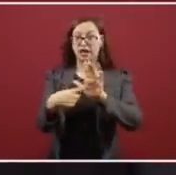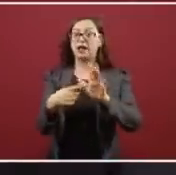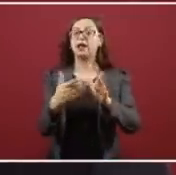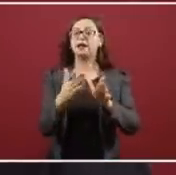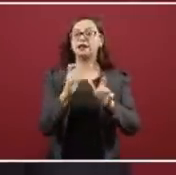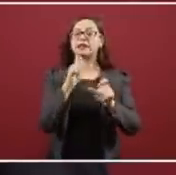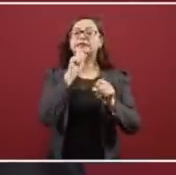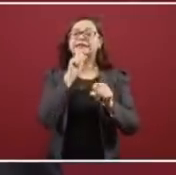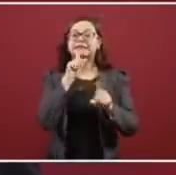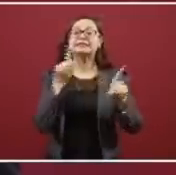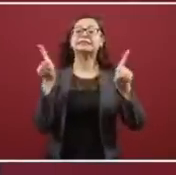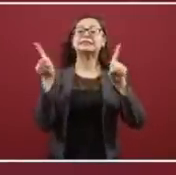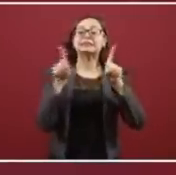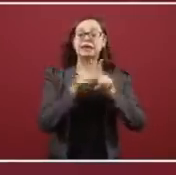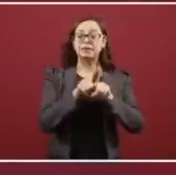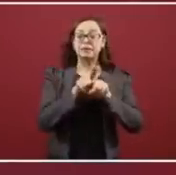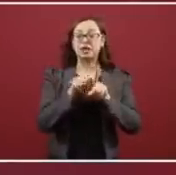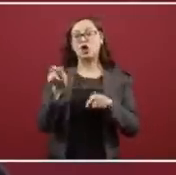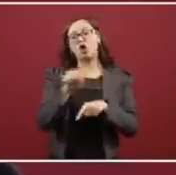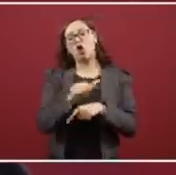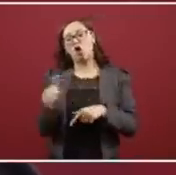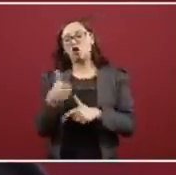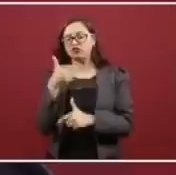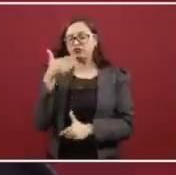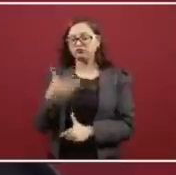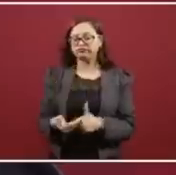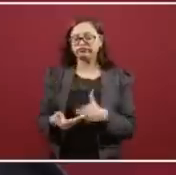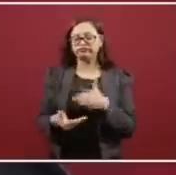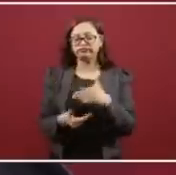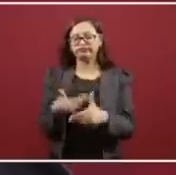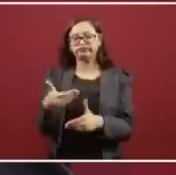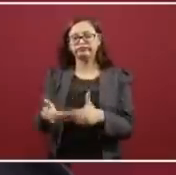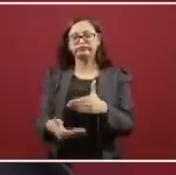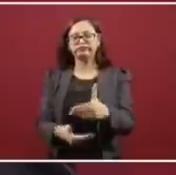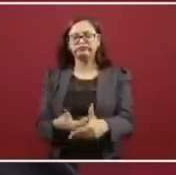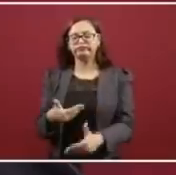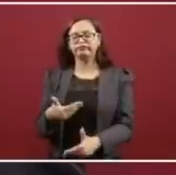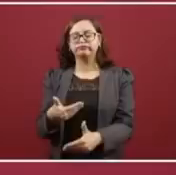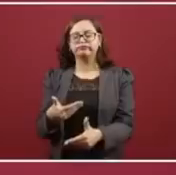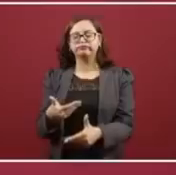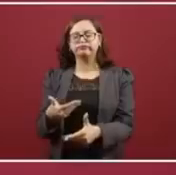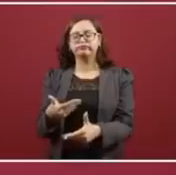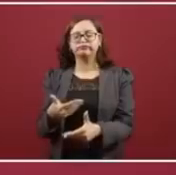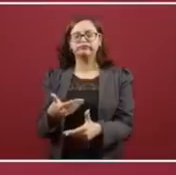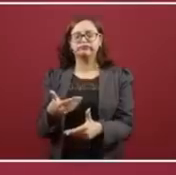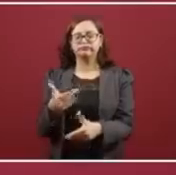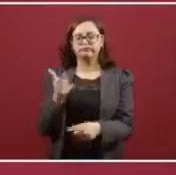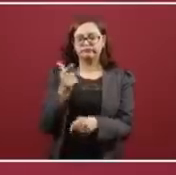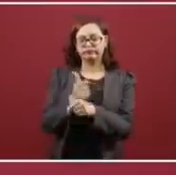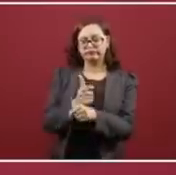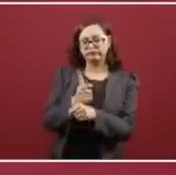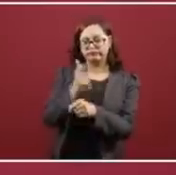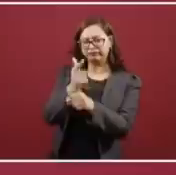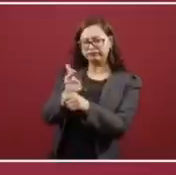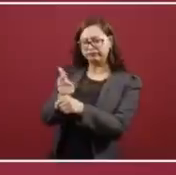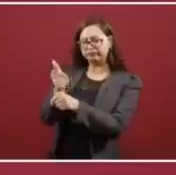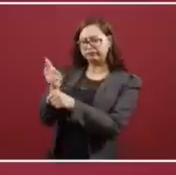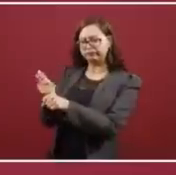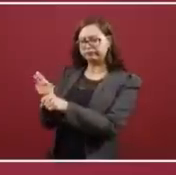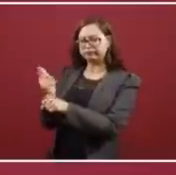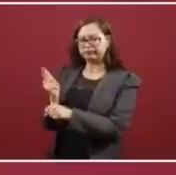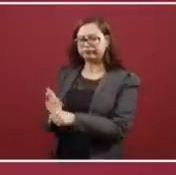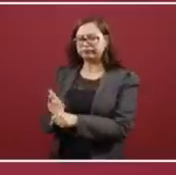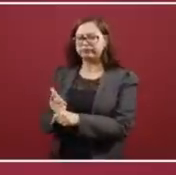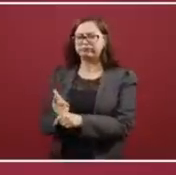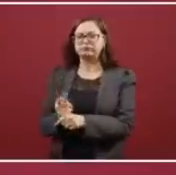un procedimiento para saber cuáles son las